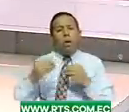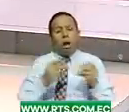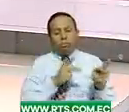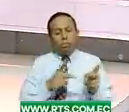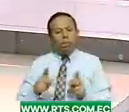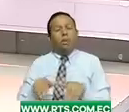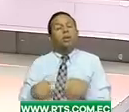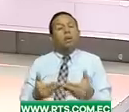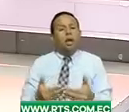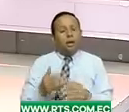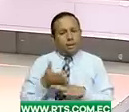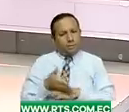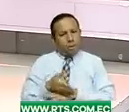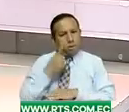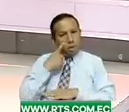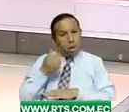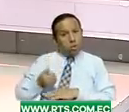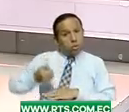únicos perjudicados.